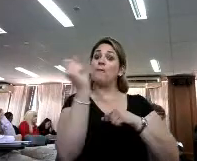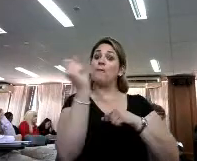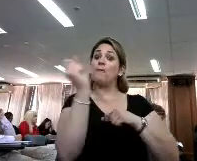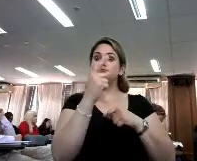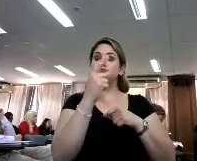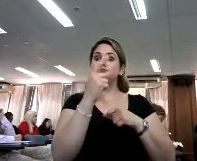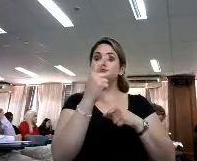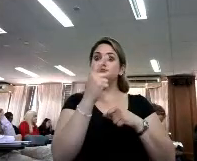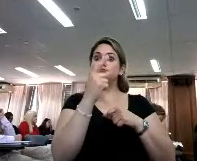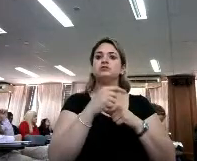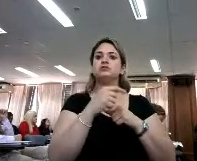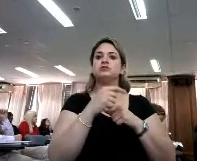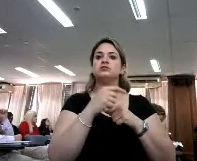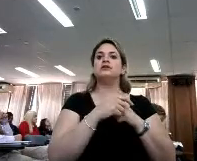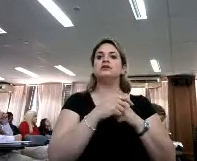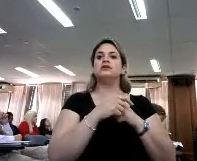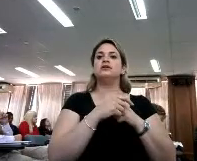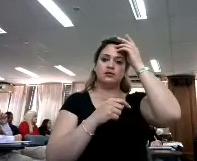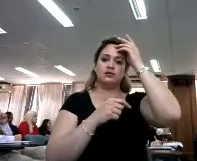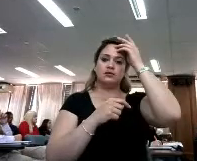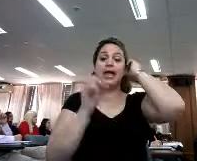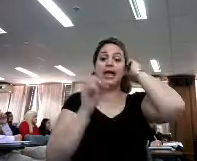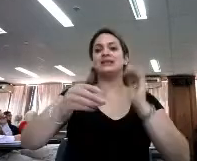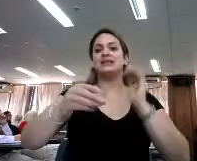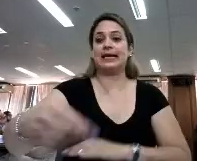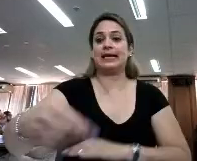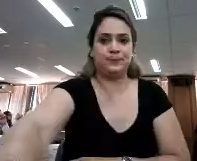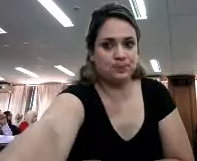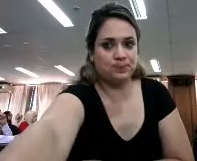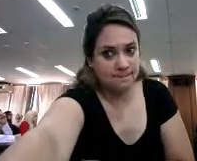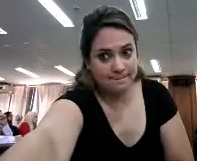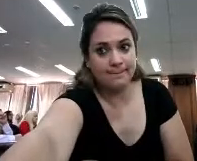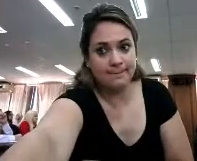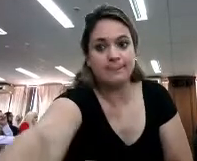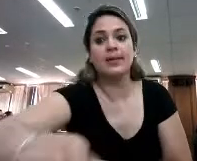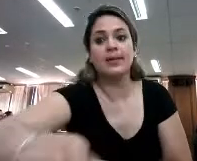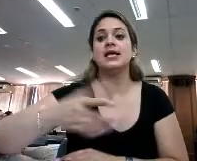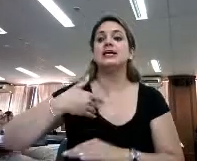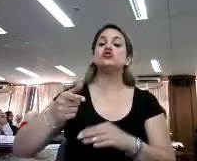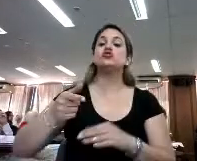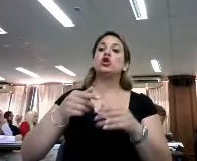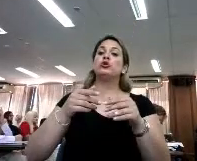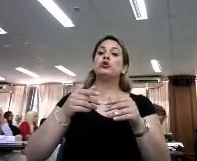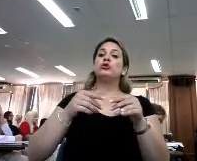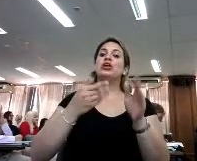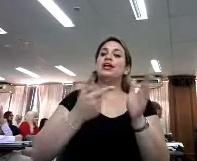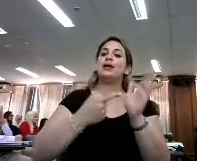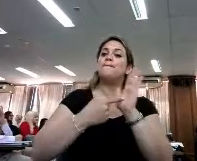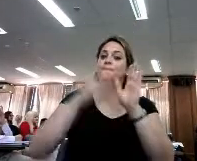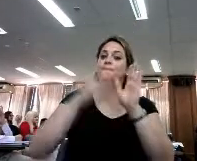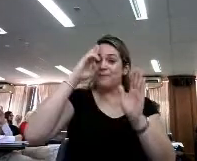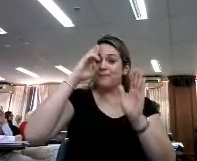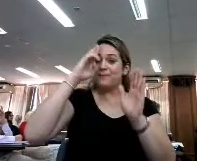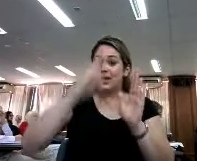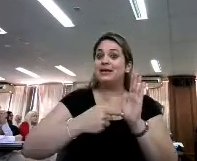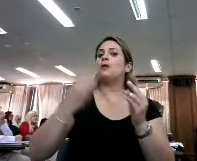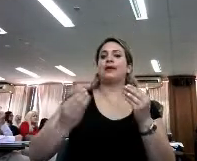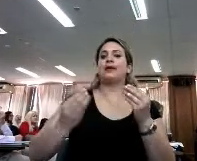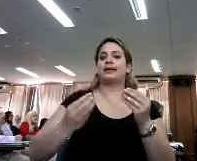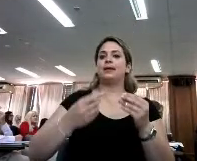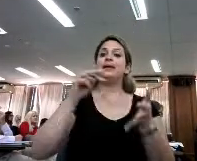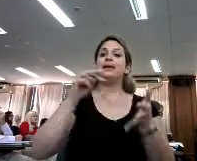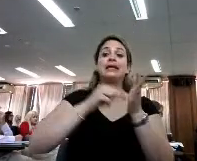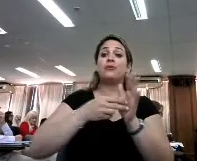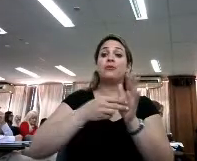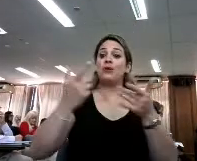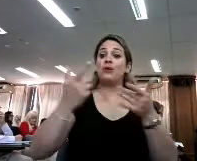Derechos Reprográficos, empiezan a especializar las licencias que dan, precisamente para no tener